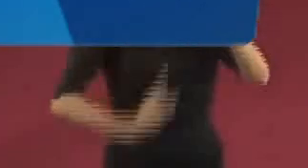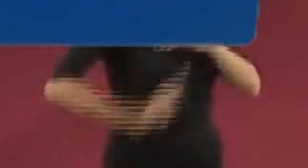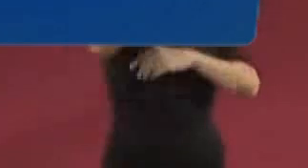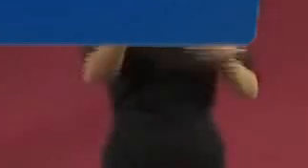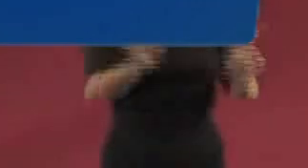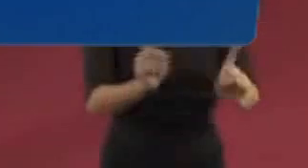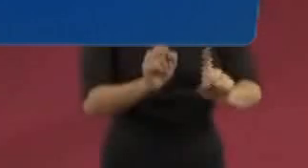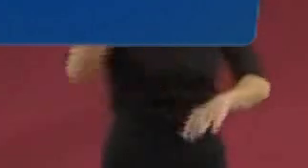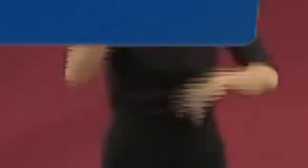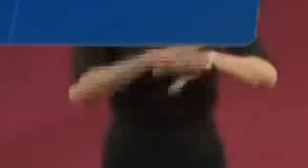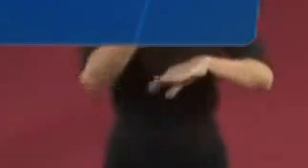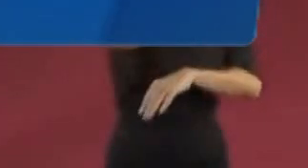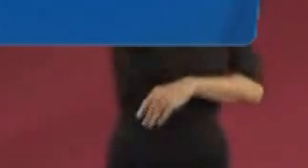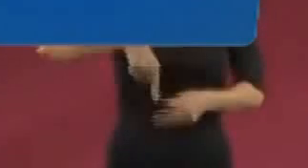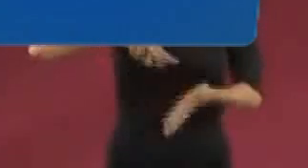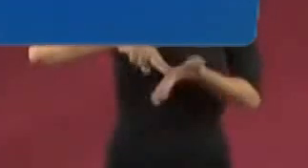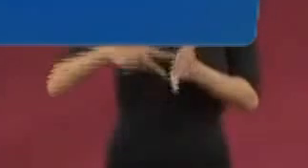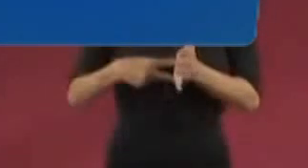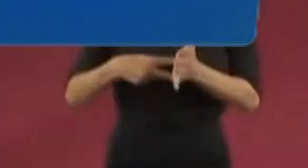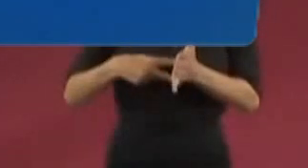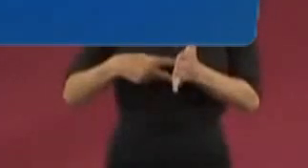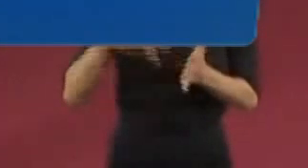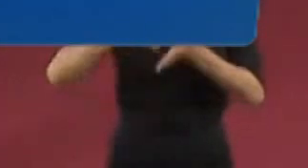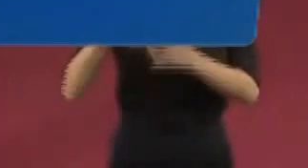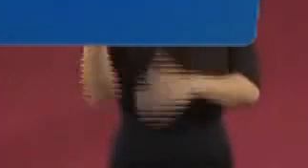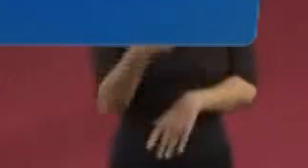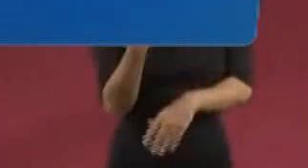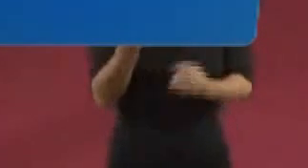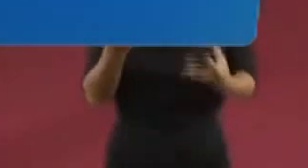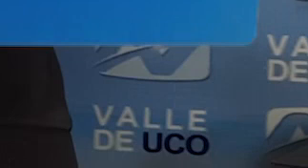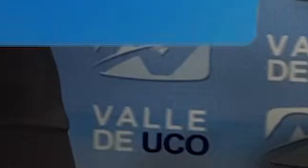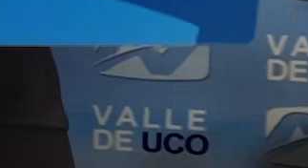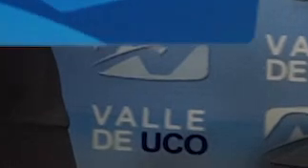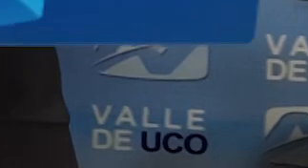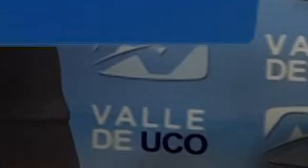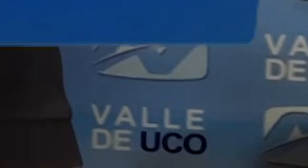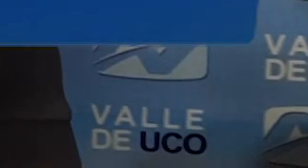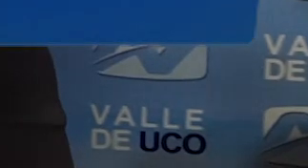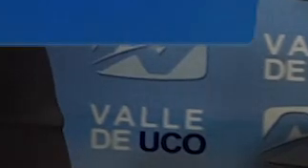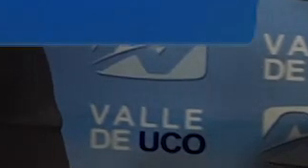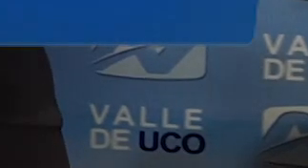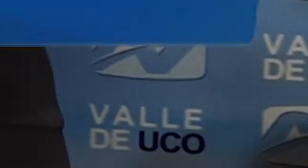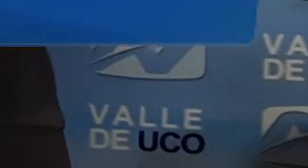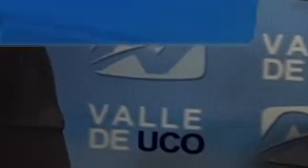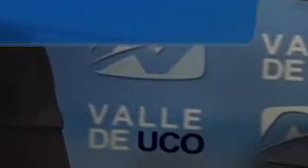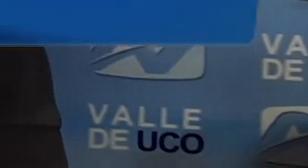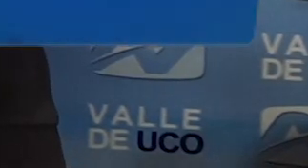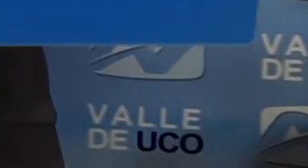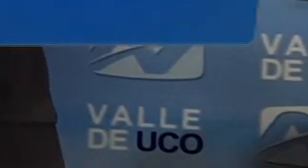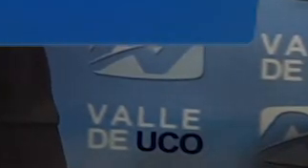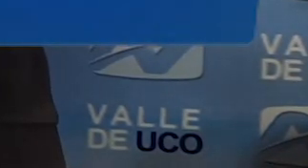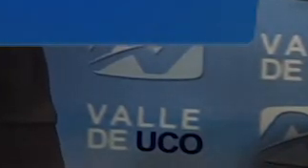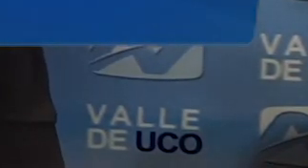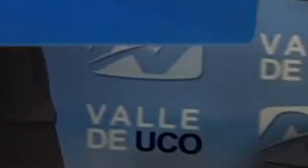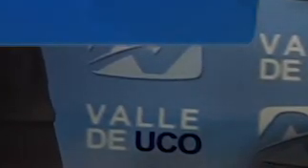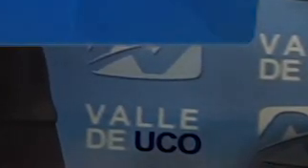y salir de la decadencia que tenemos con el 50% de pobres Con una economía que no crece con una con